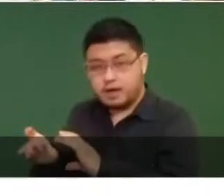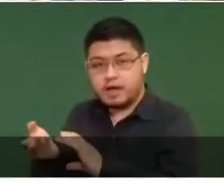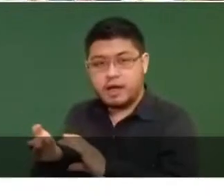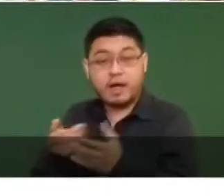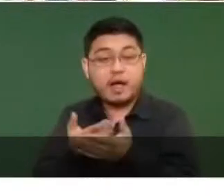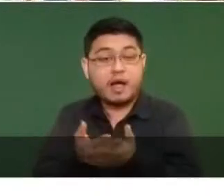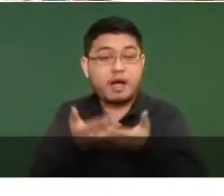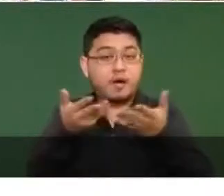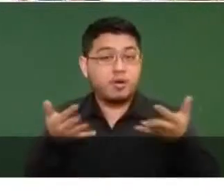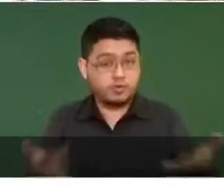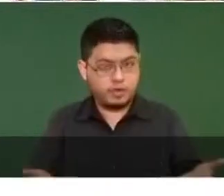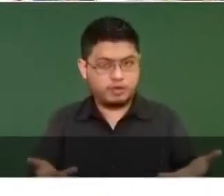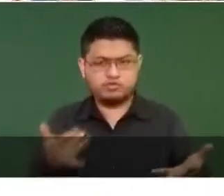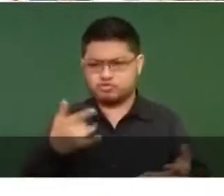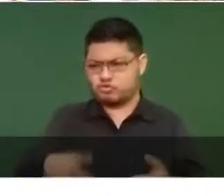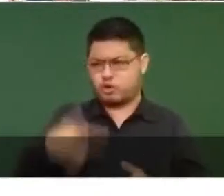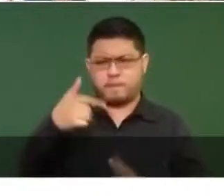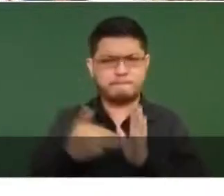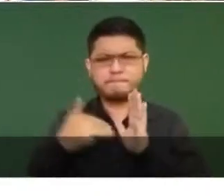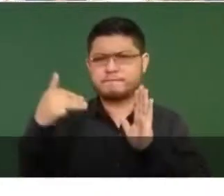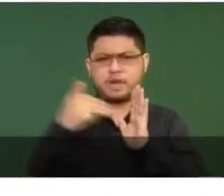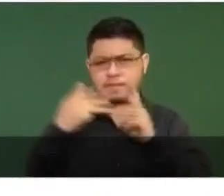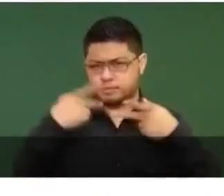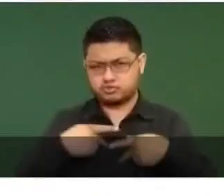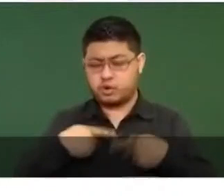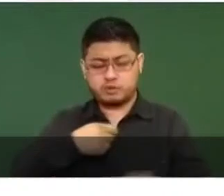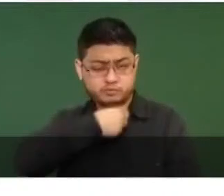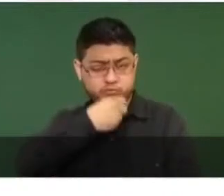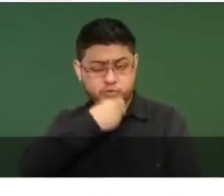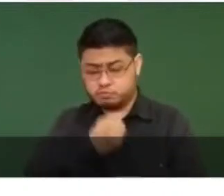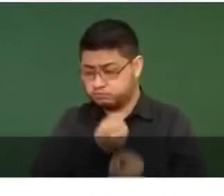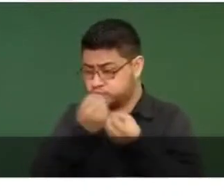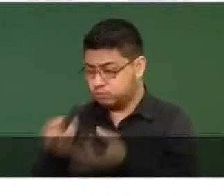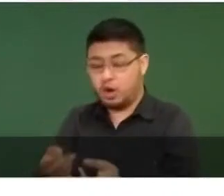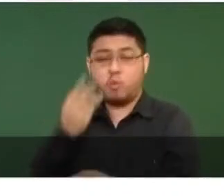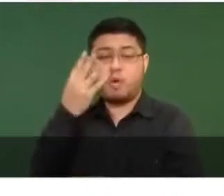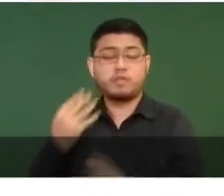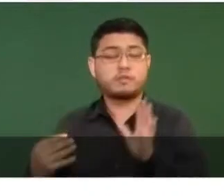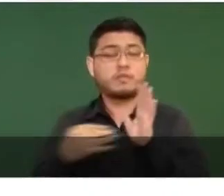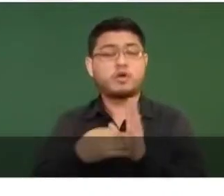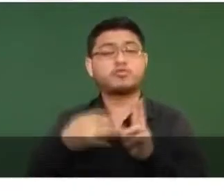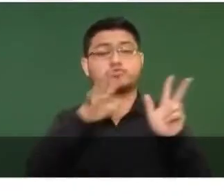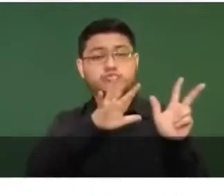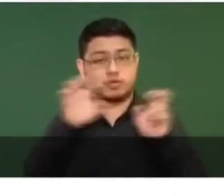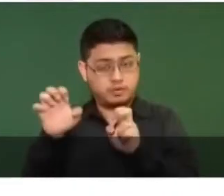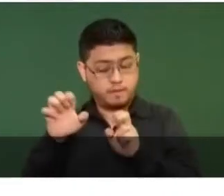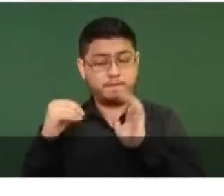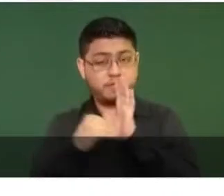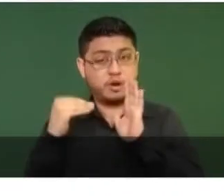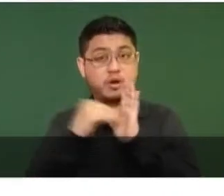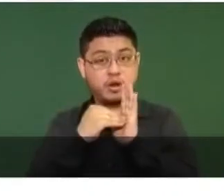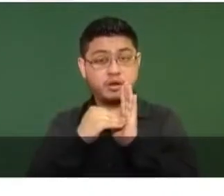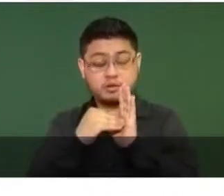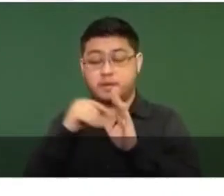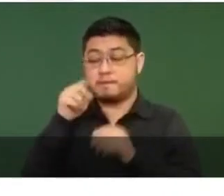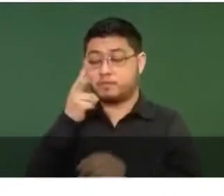los conflictos de interés las convivencias inconfesables y el derroche de recursos considerado indispensable que los